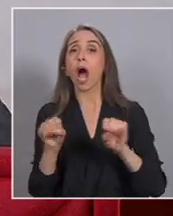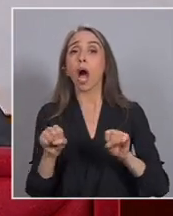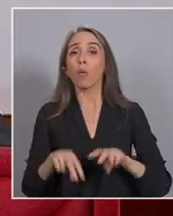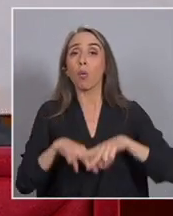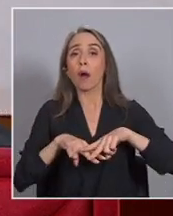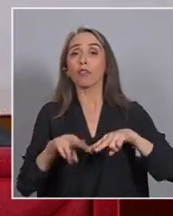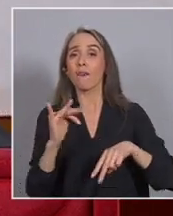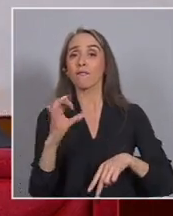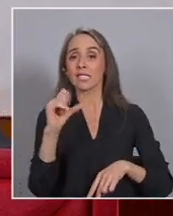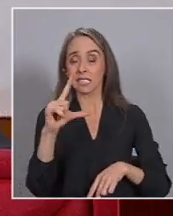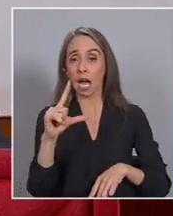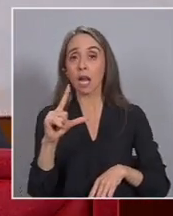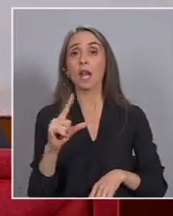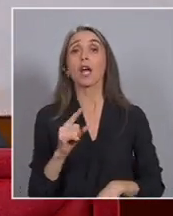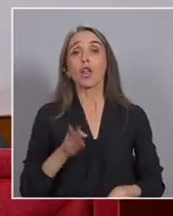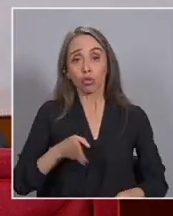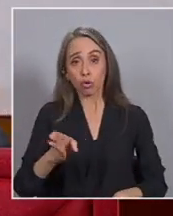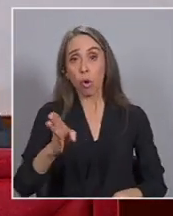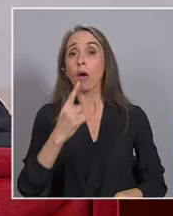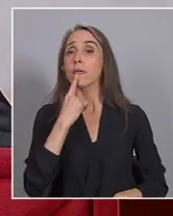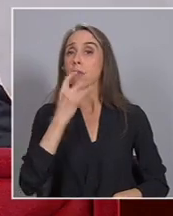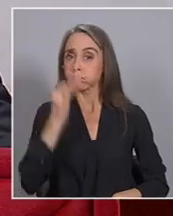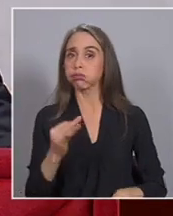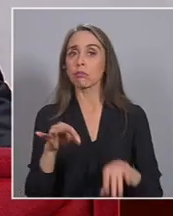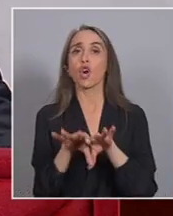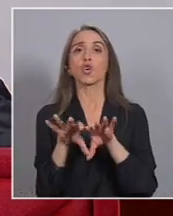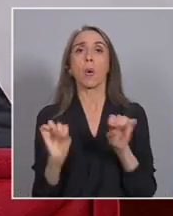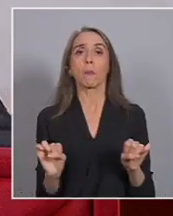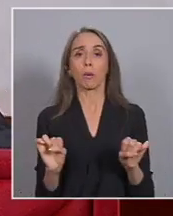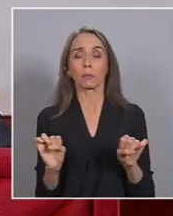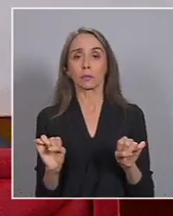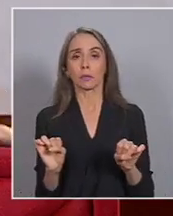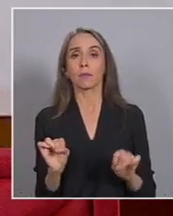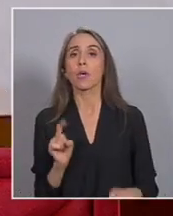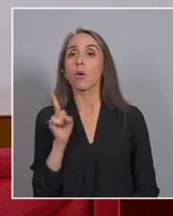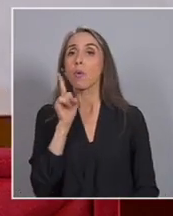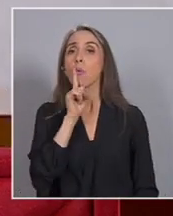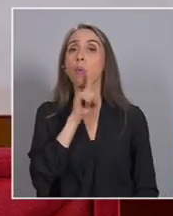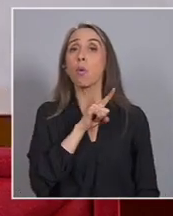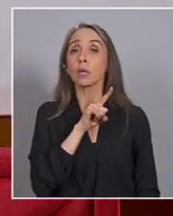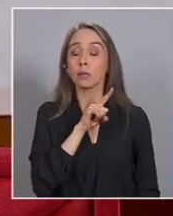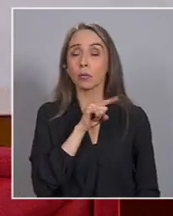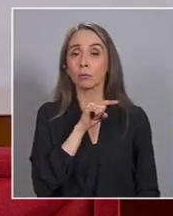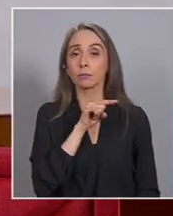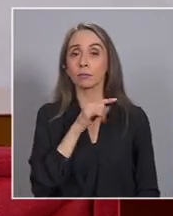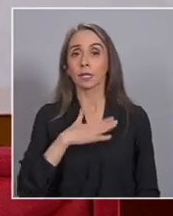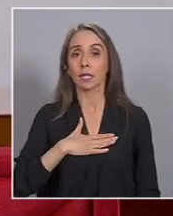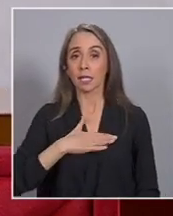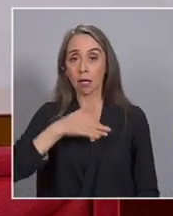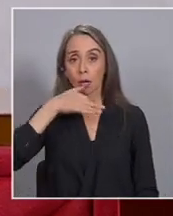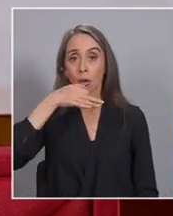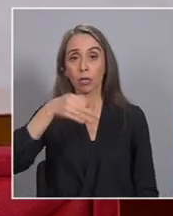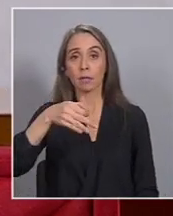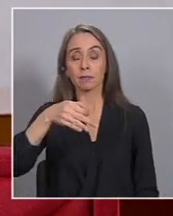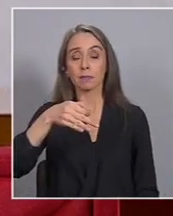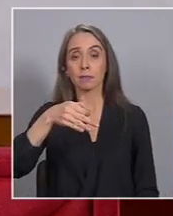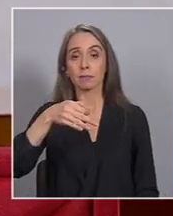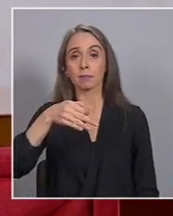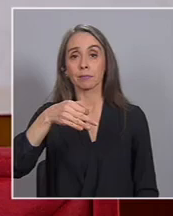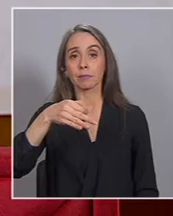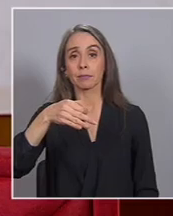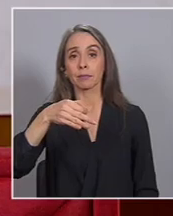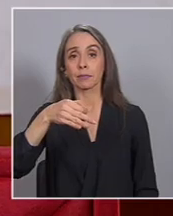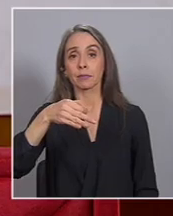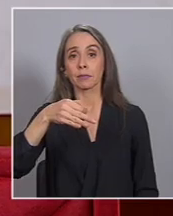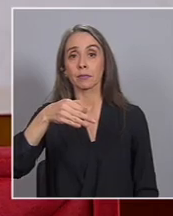Ese compromiso sigue plenamente en pie. Por último, quiero referirme a